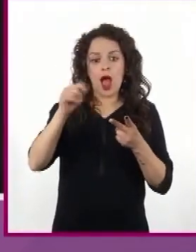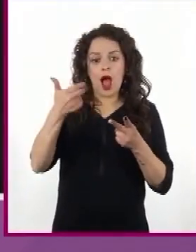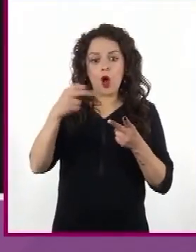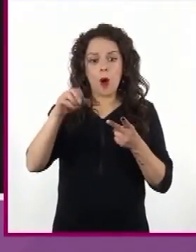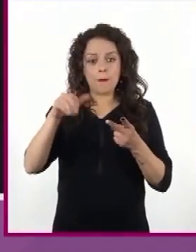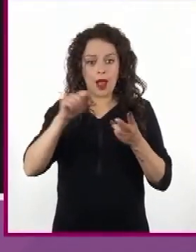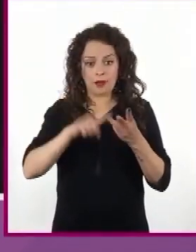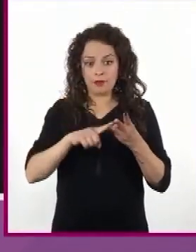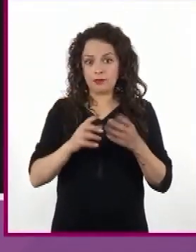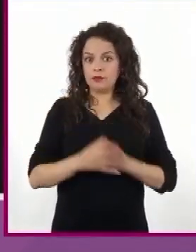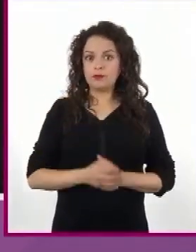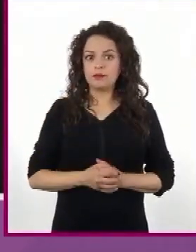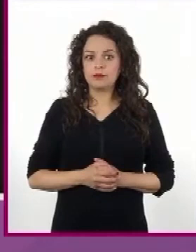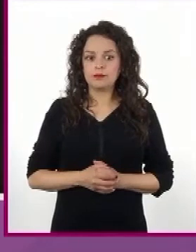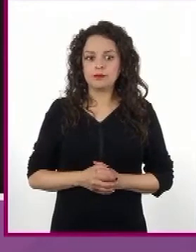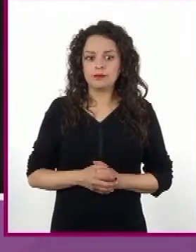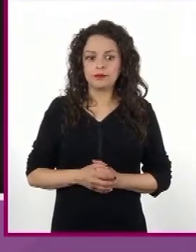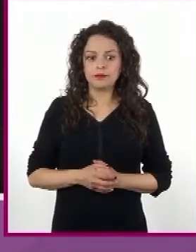uno son las orquestas.